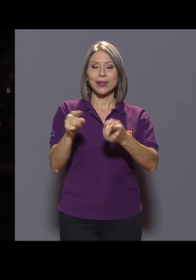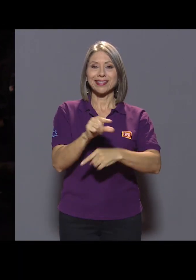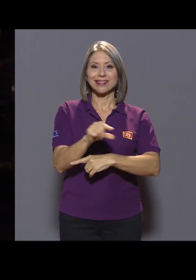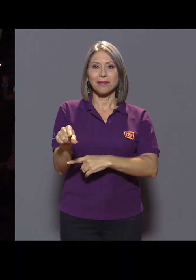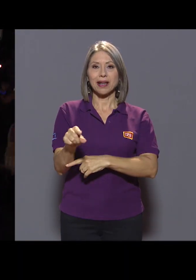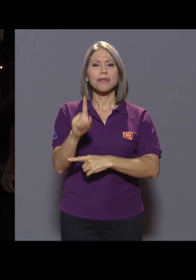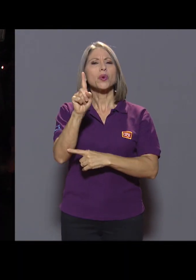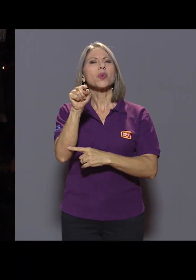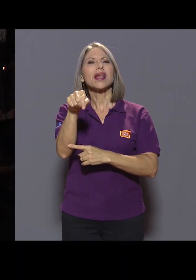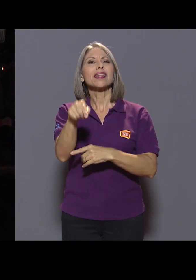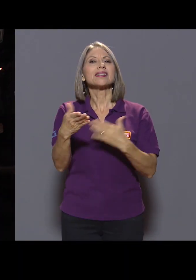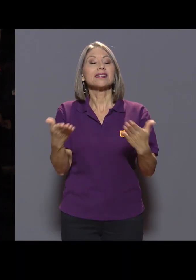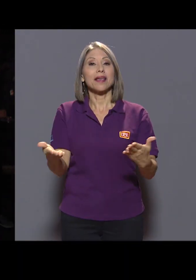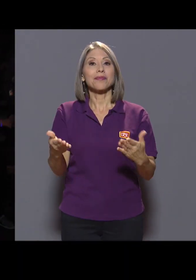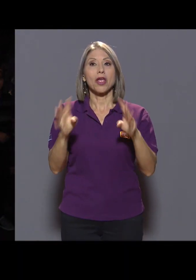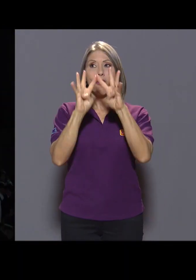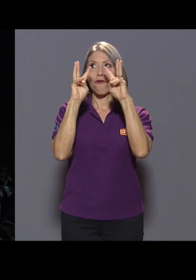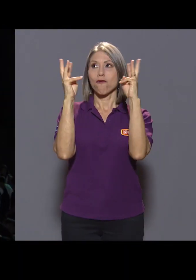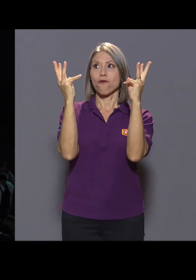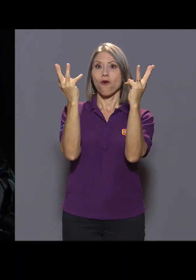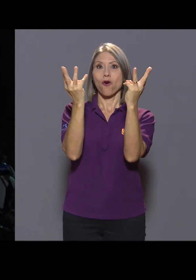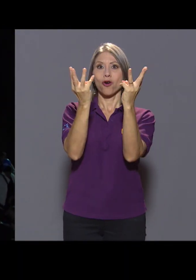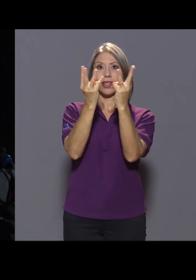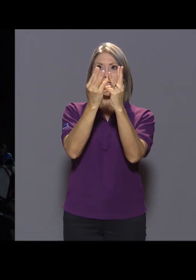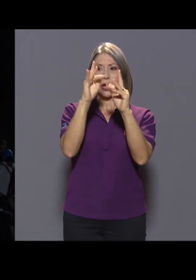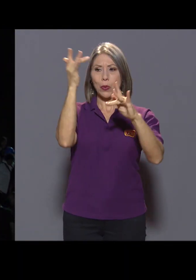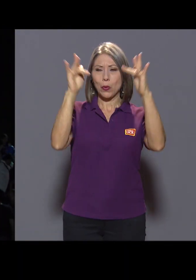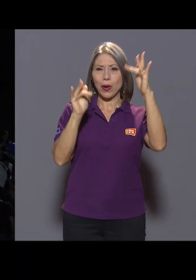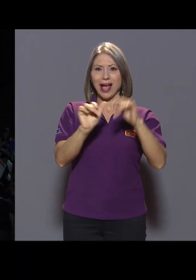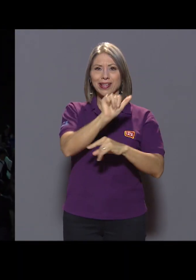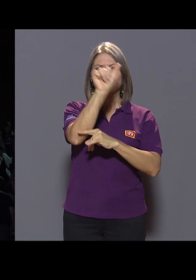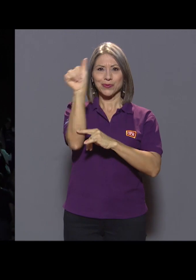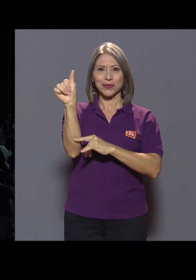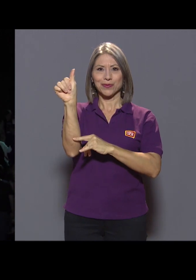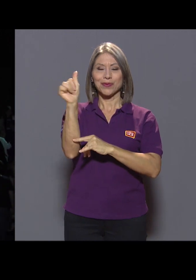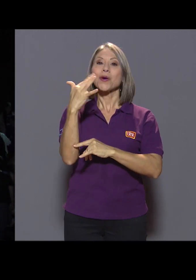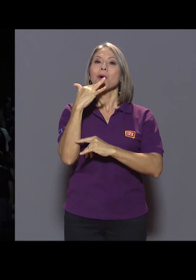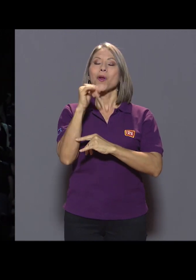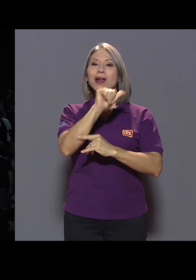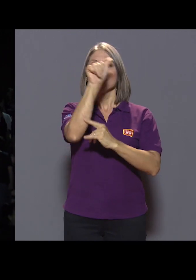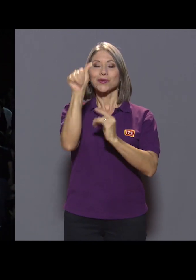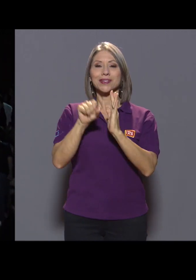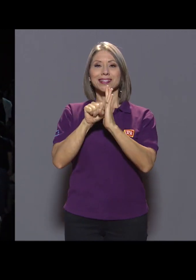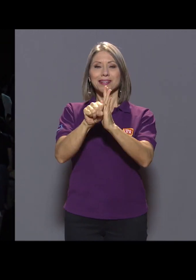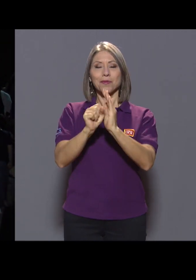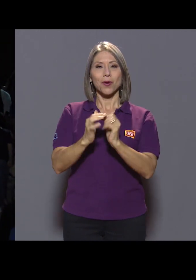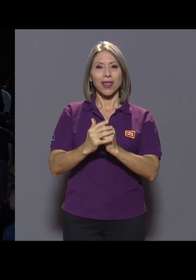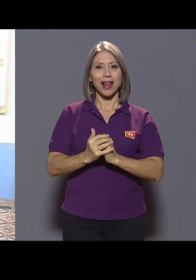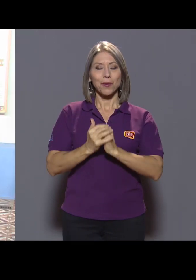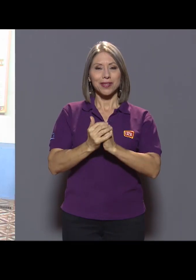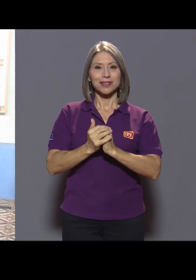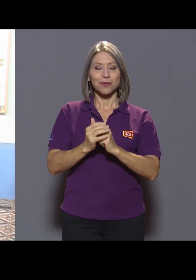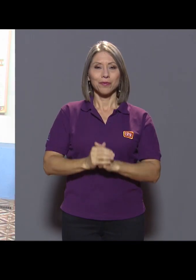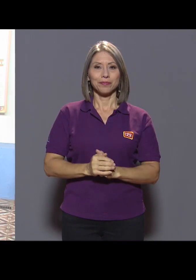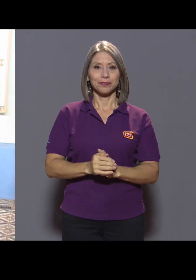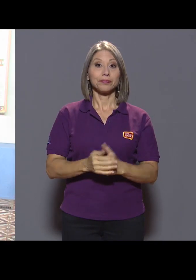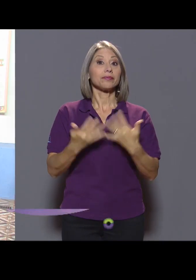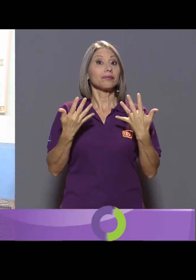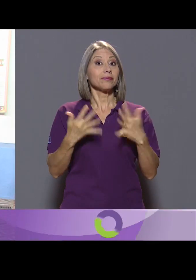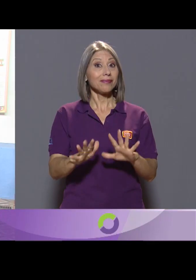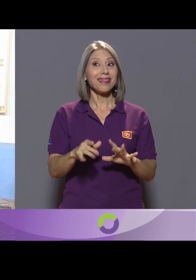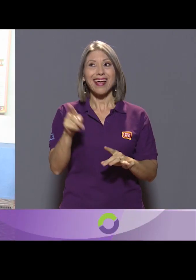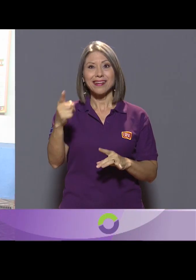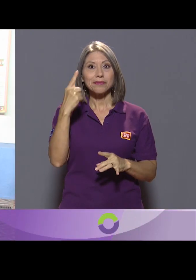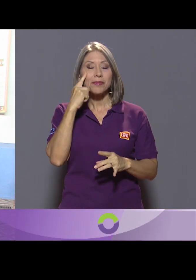la semana. Una de ellas fue iluminar el fortín de azul, color símbolo del autismo. Ahí vienen los